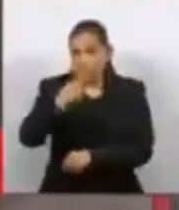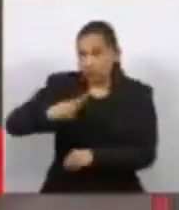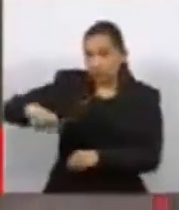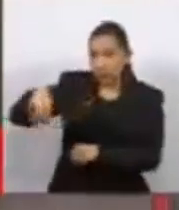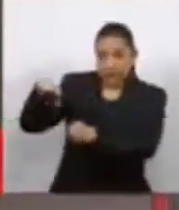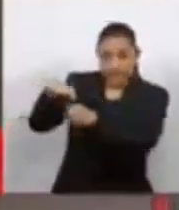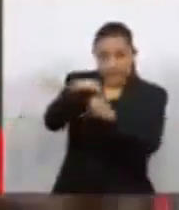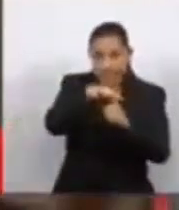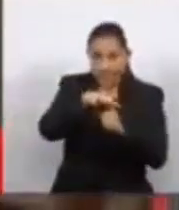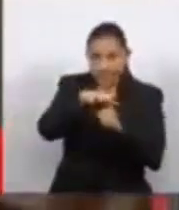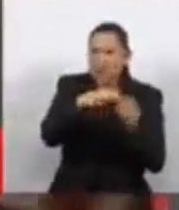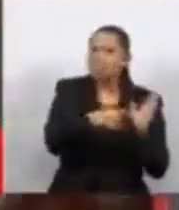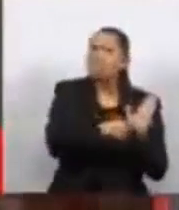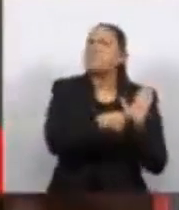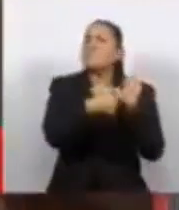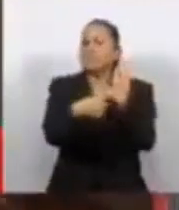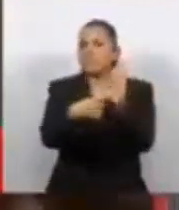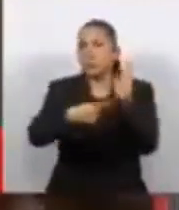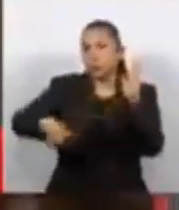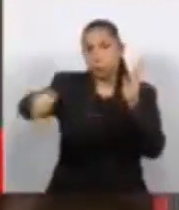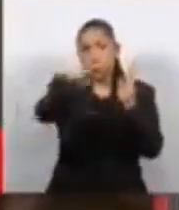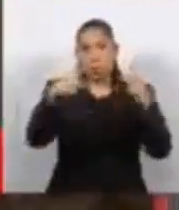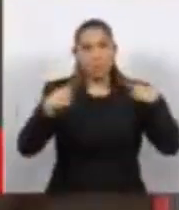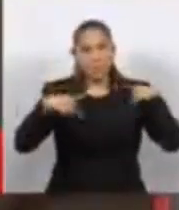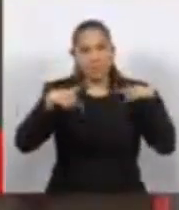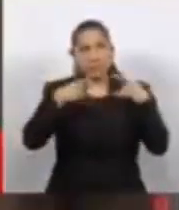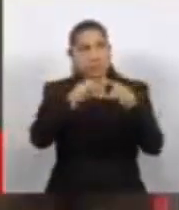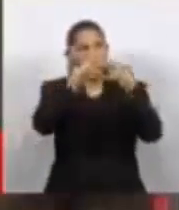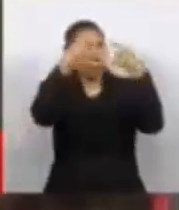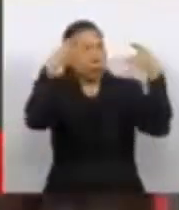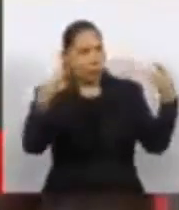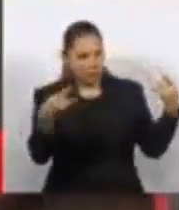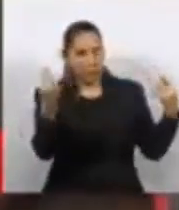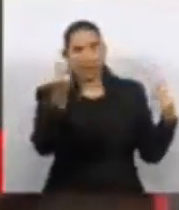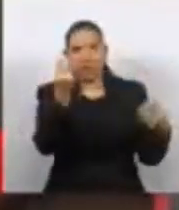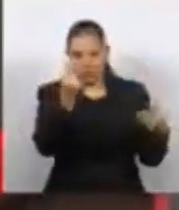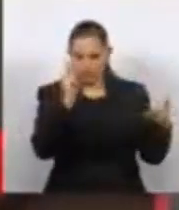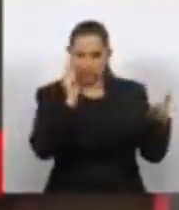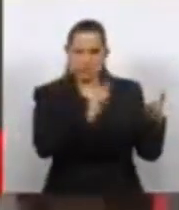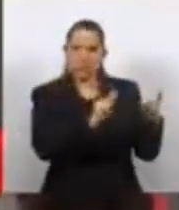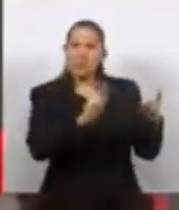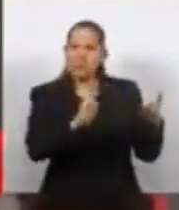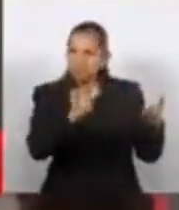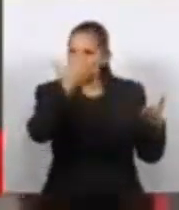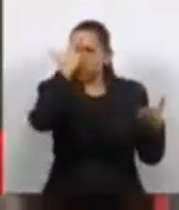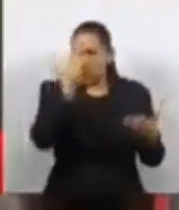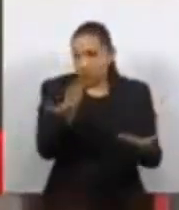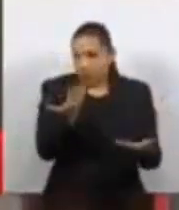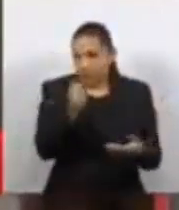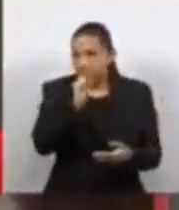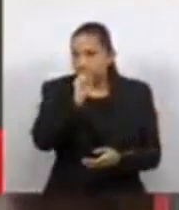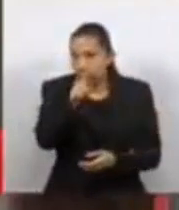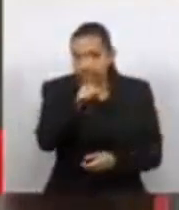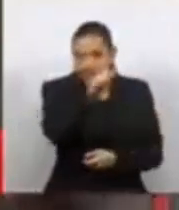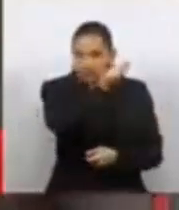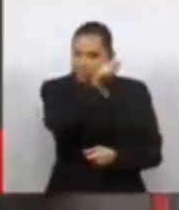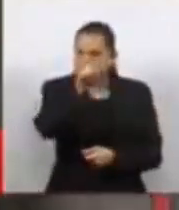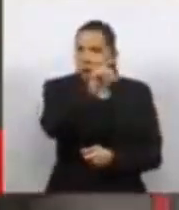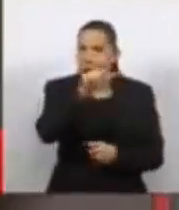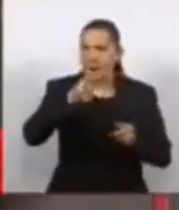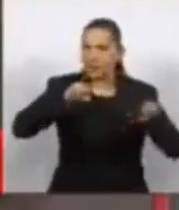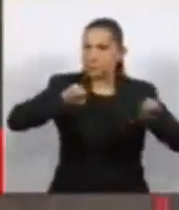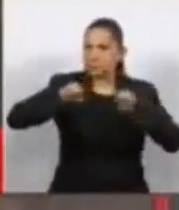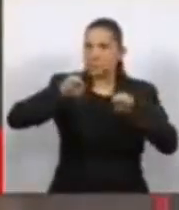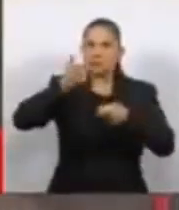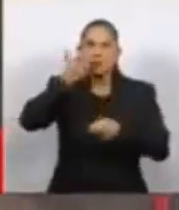memoria colectiva de este país, particularmente de quienes detentan el poder. La